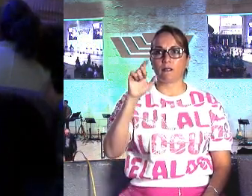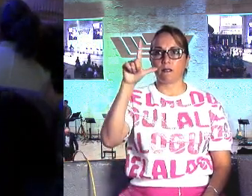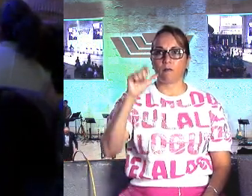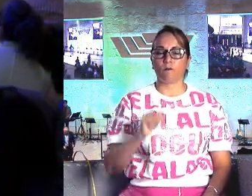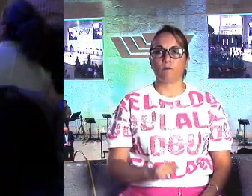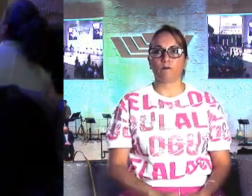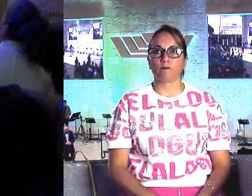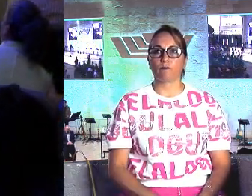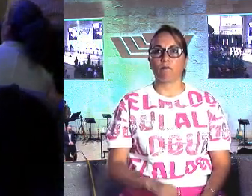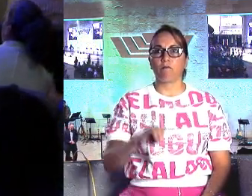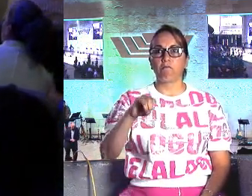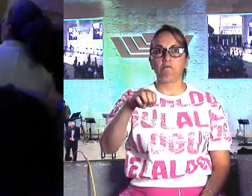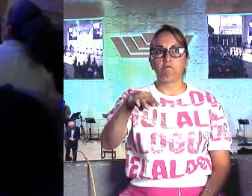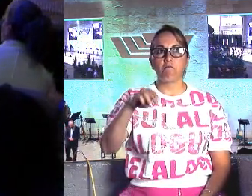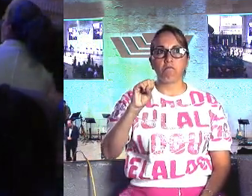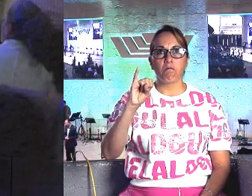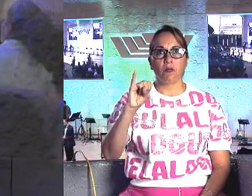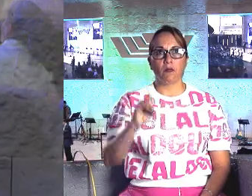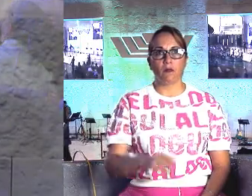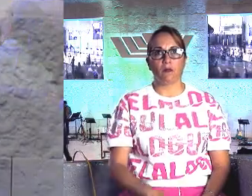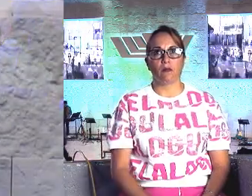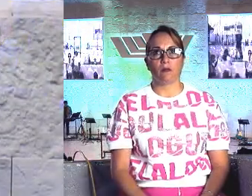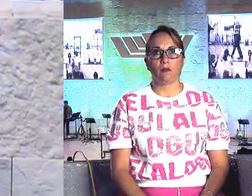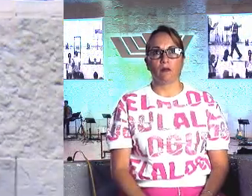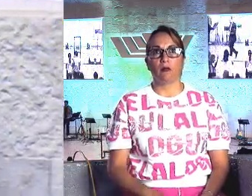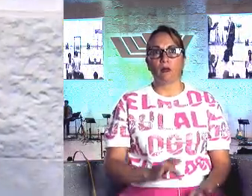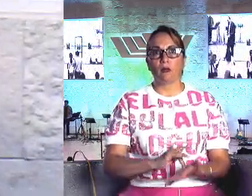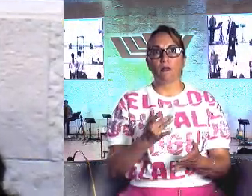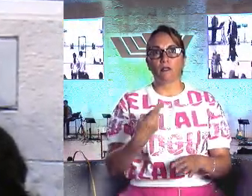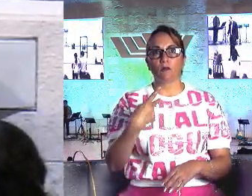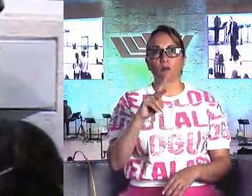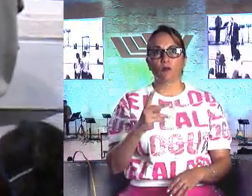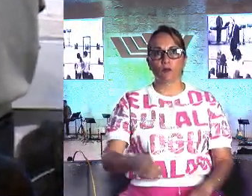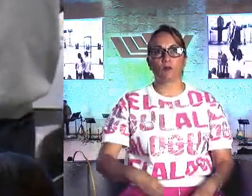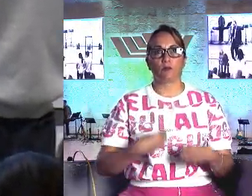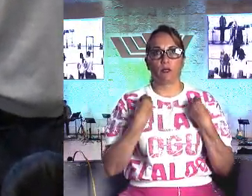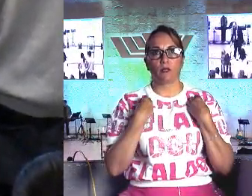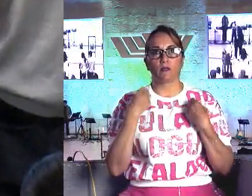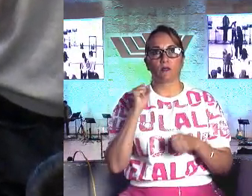Milan, ok. Gracias a Dios por sus vidas. ¿Cuál es su nombre?